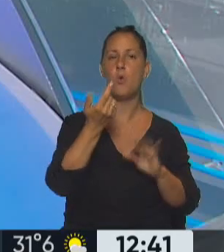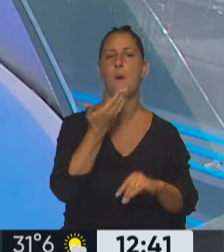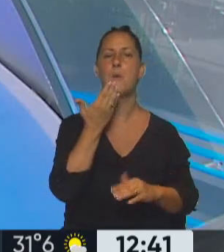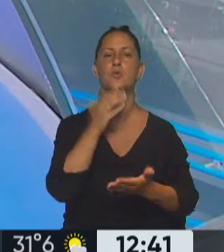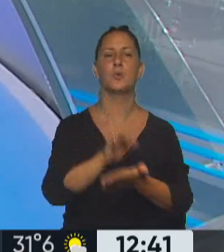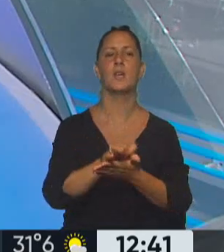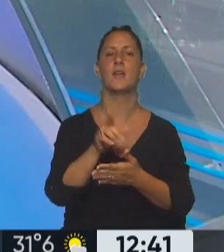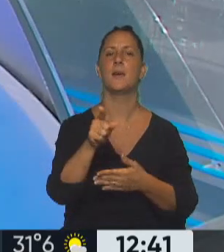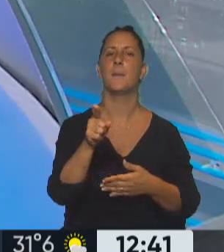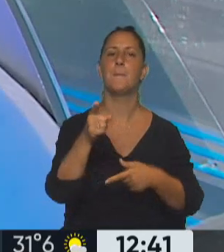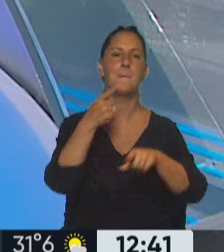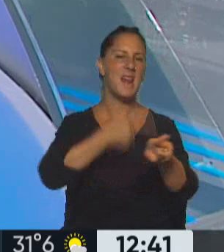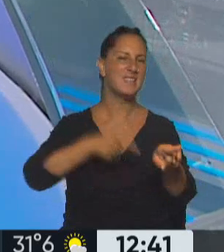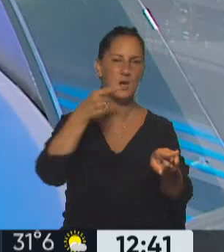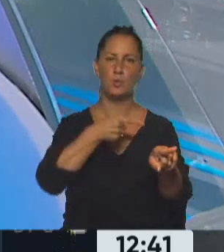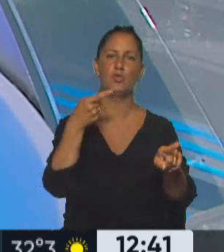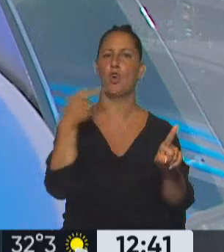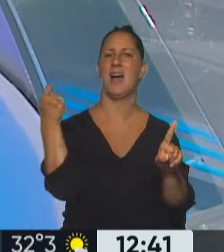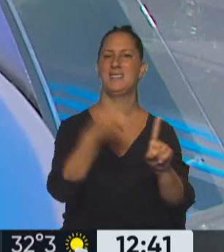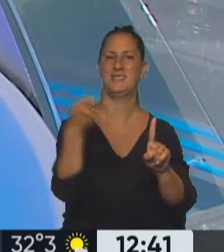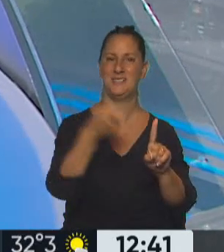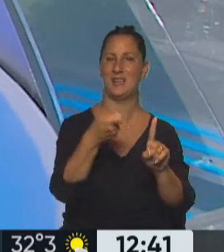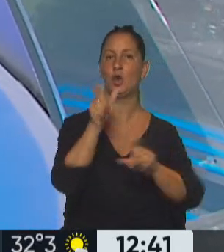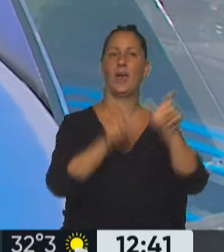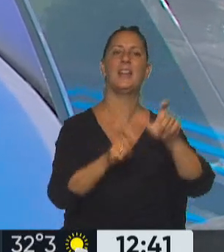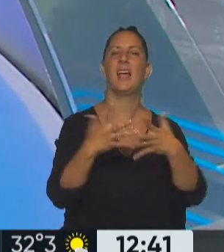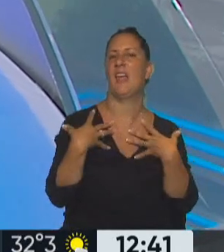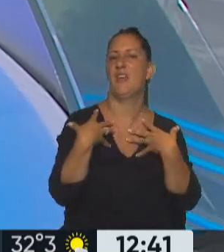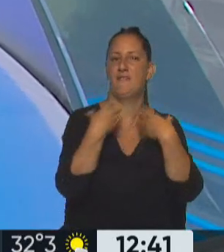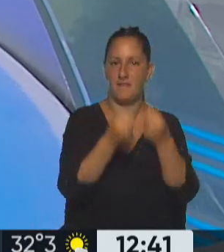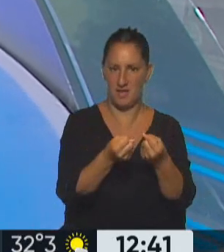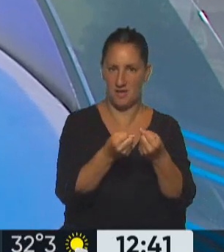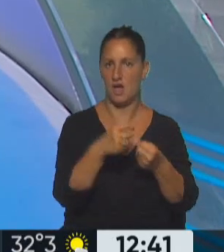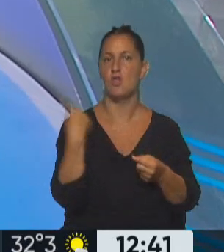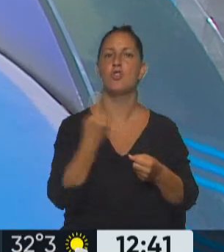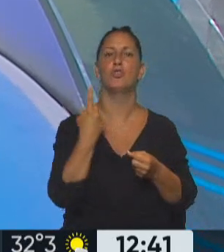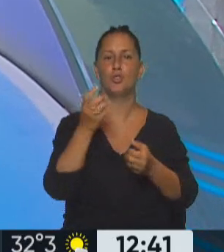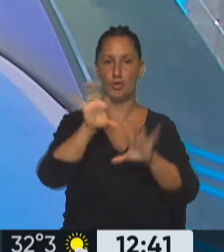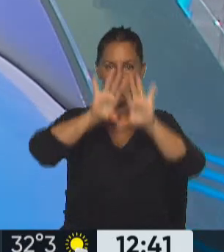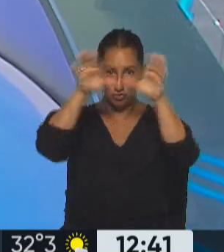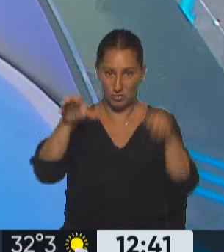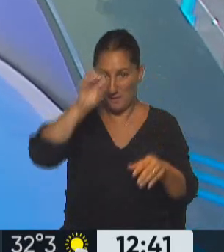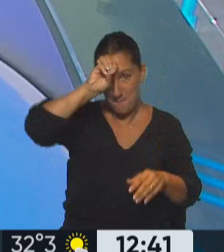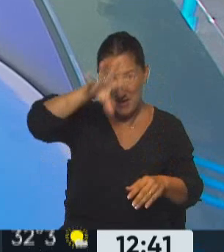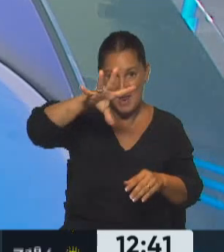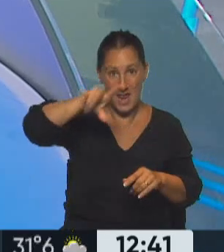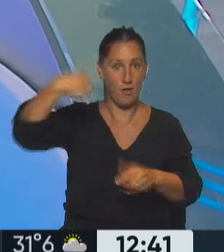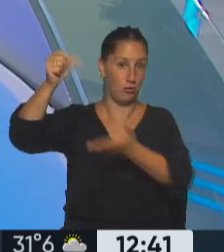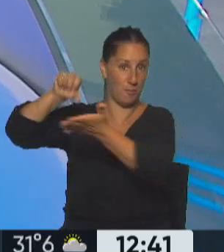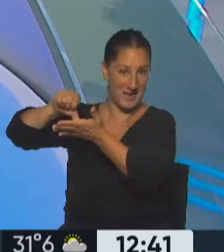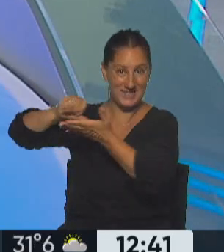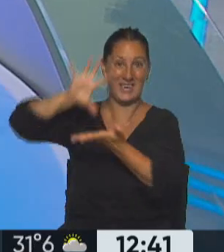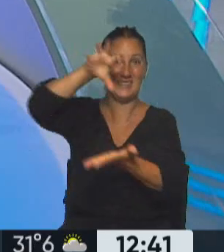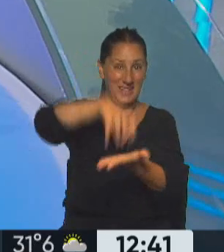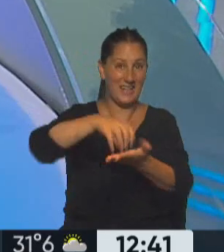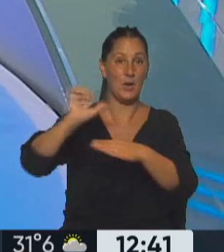que rechazaban la persecución y criminalización a defensores de la naturaleza. Exigimos que las mineras transnacionales instaladas en nuestro país